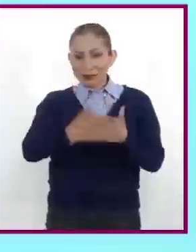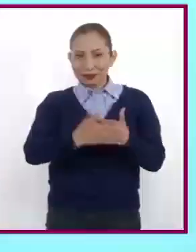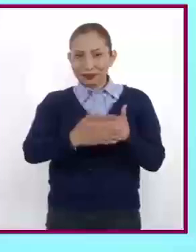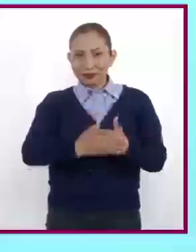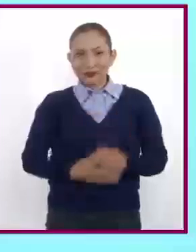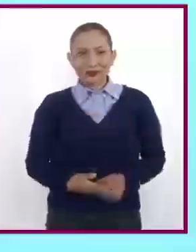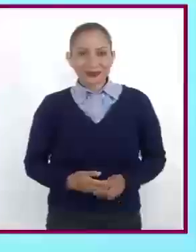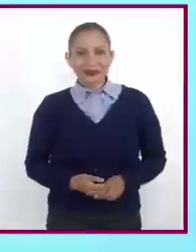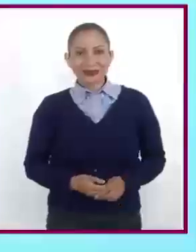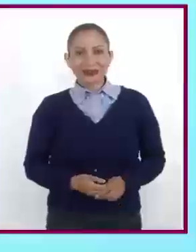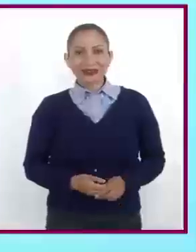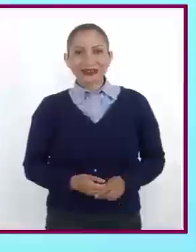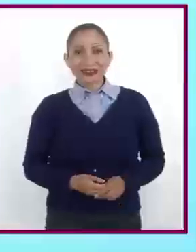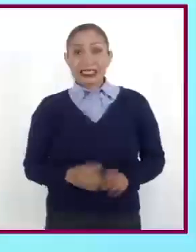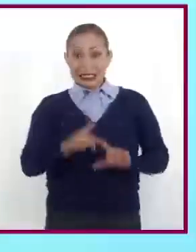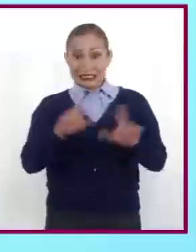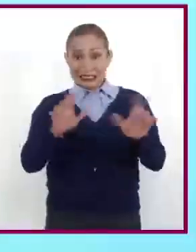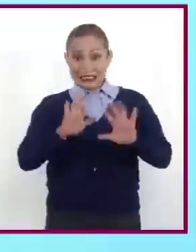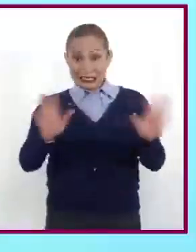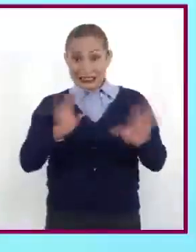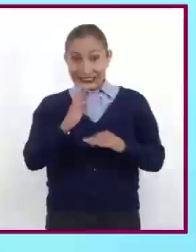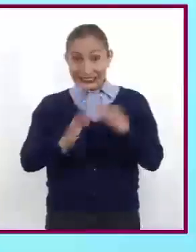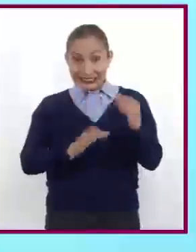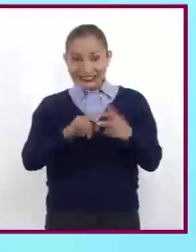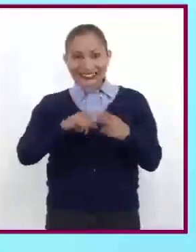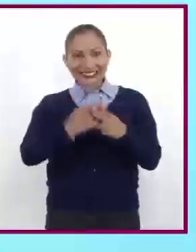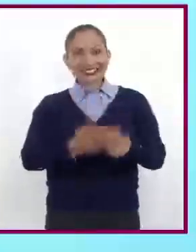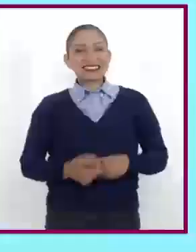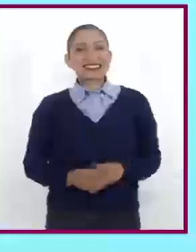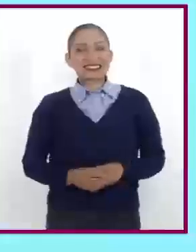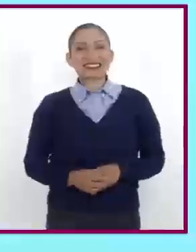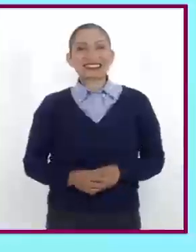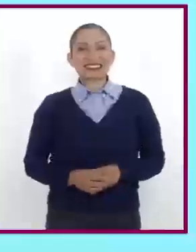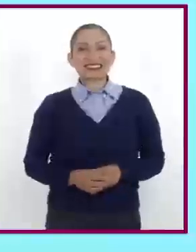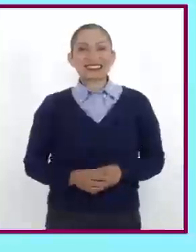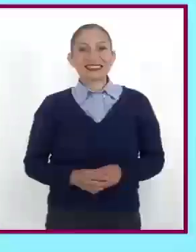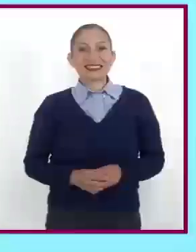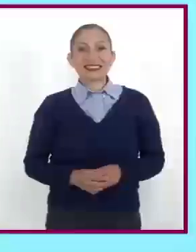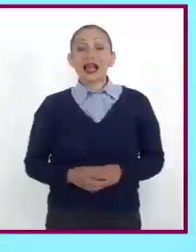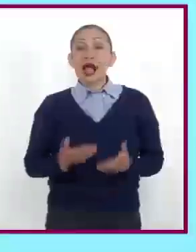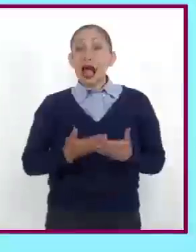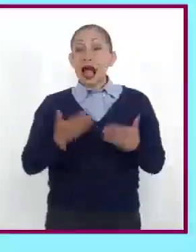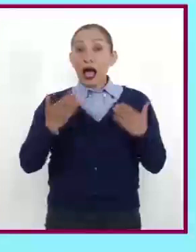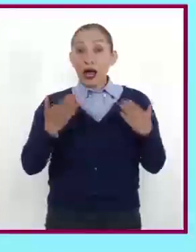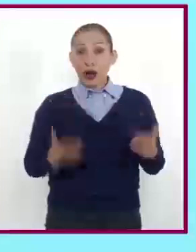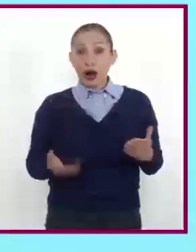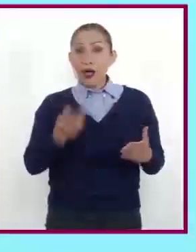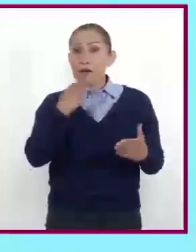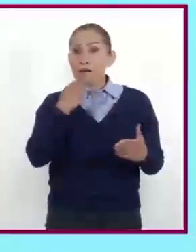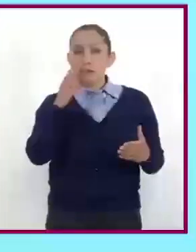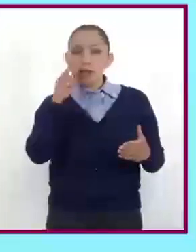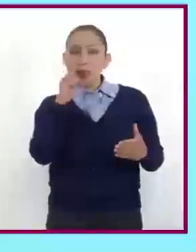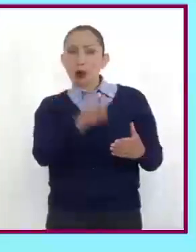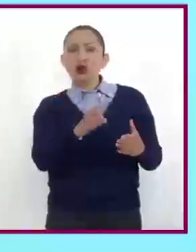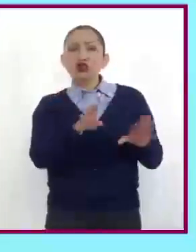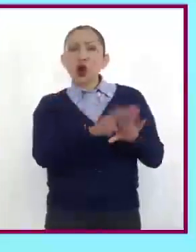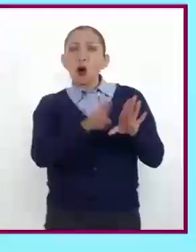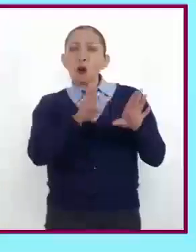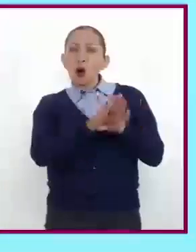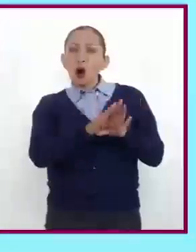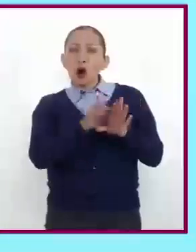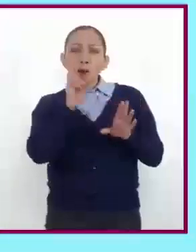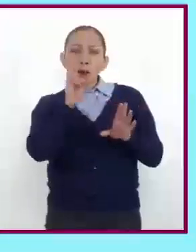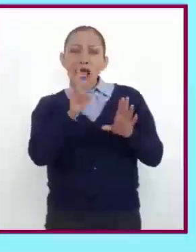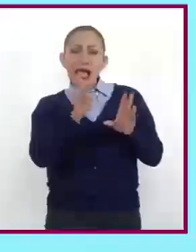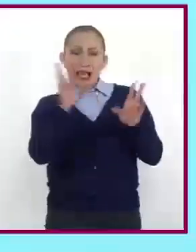a su escuela. ¿Están listas y listos? ¡Comenzamos! En esta ocasión abordarán la forma de delimitar